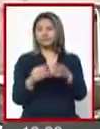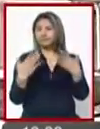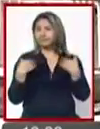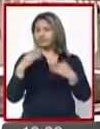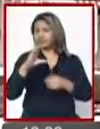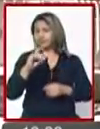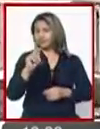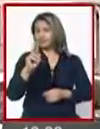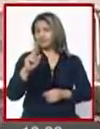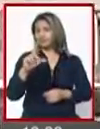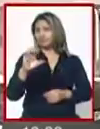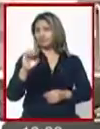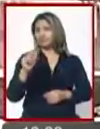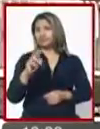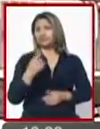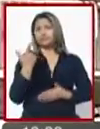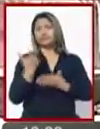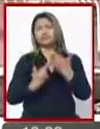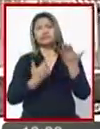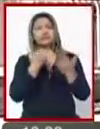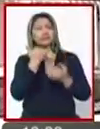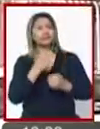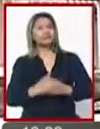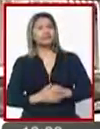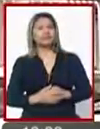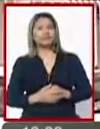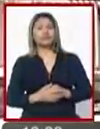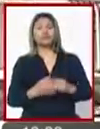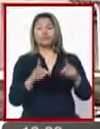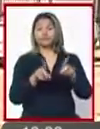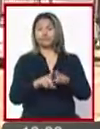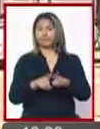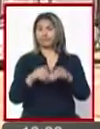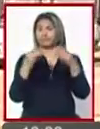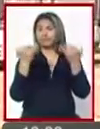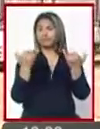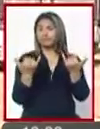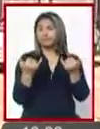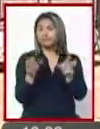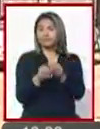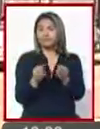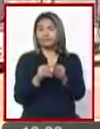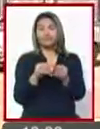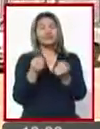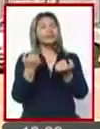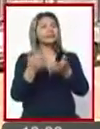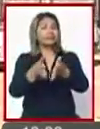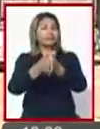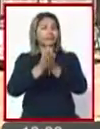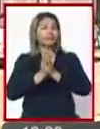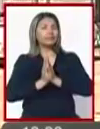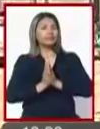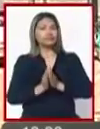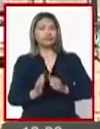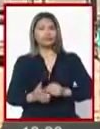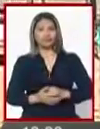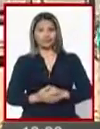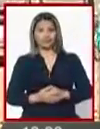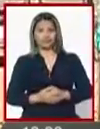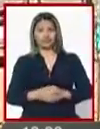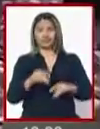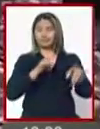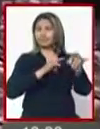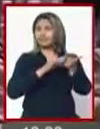medidas cautelares, ¿no? Situación que hemos incidentado hoy día en la audiencia solicitando de que se